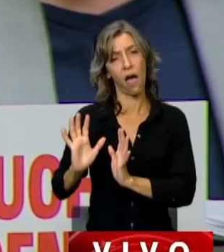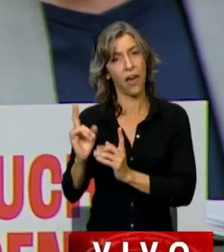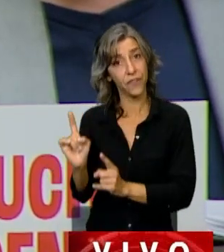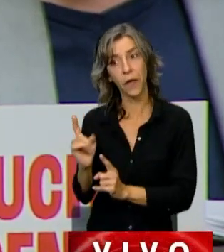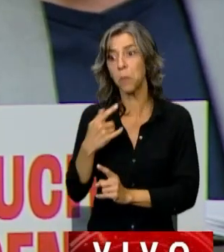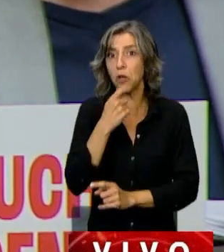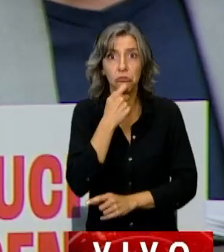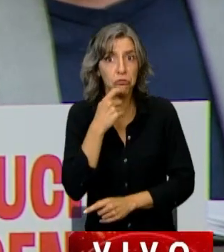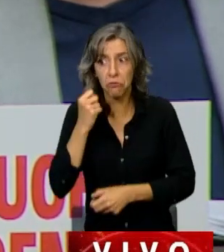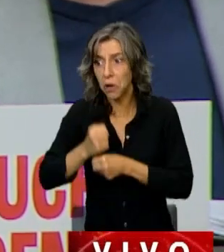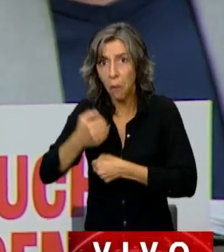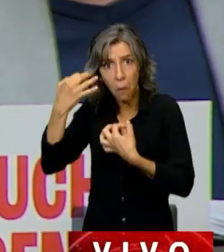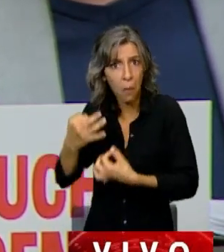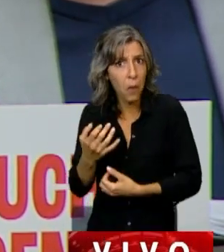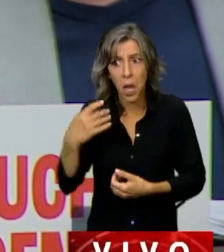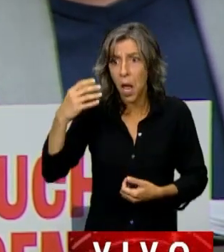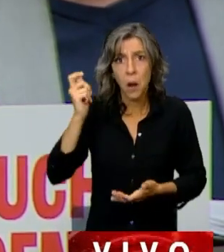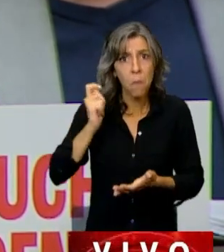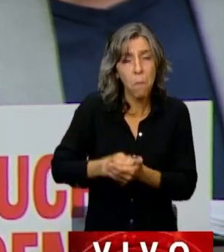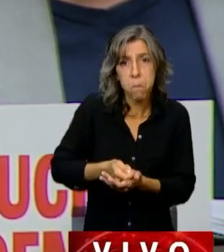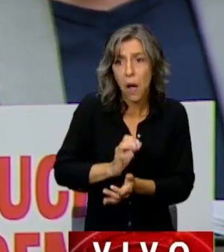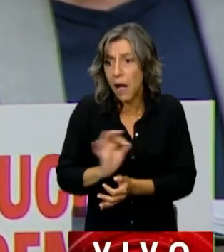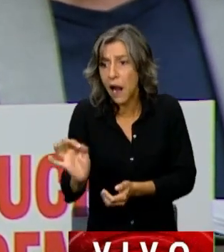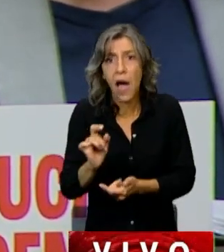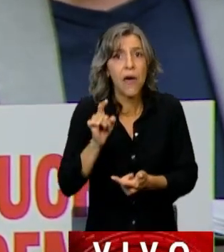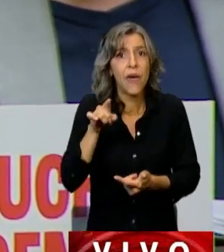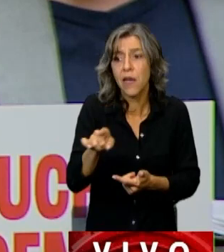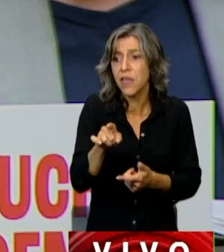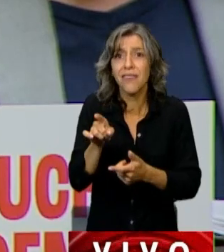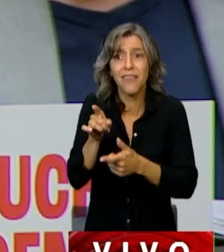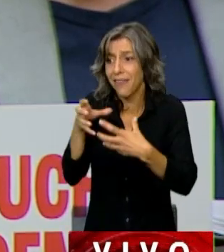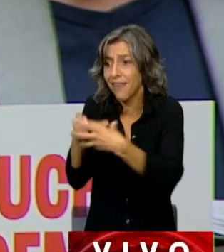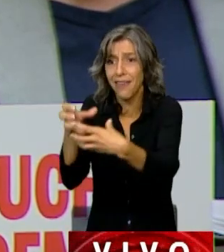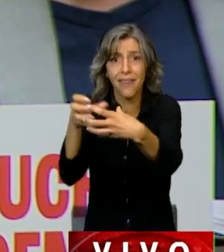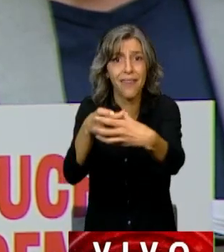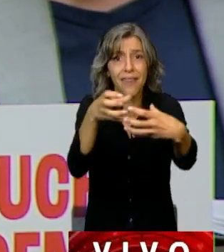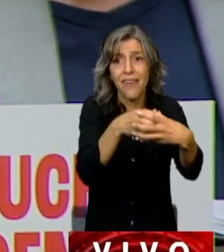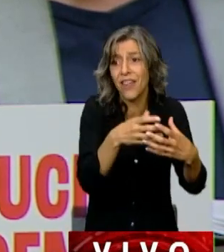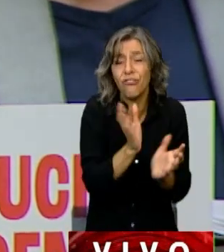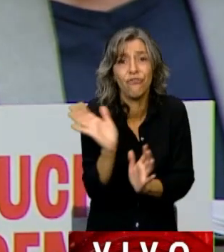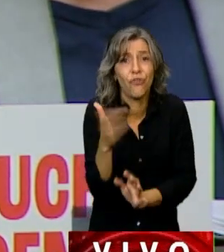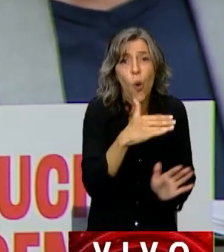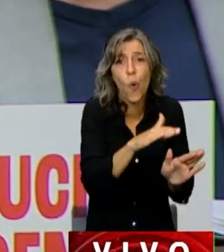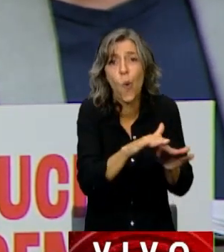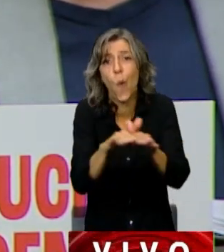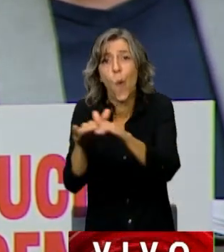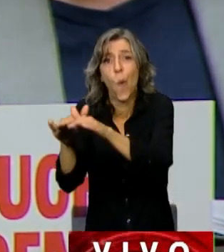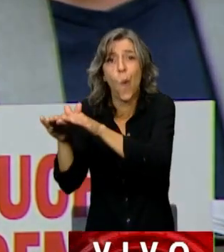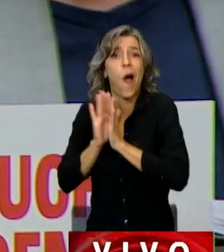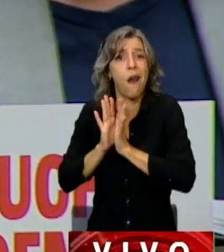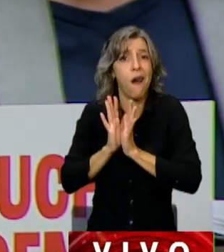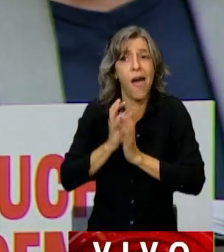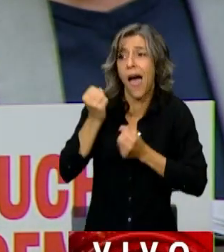neumático, no deben pagar impuesto a las ganancias, y así podemos ir por todos los rubros. Por lo tanto, una y otra